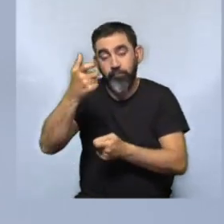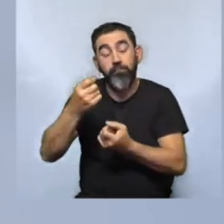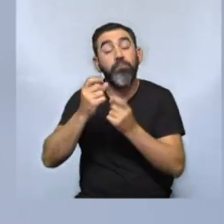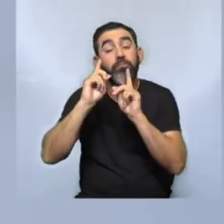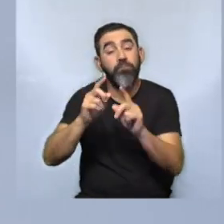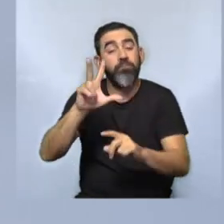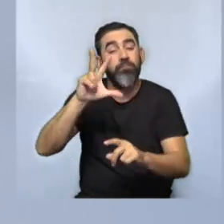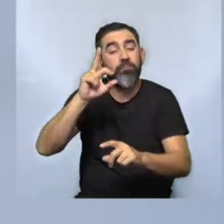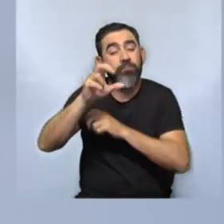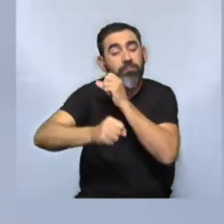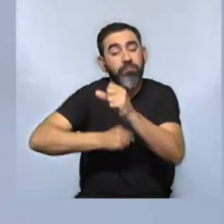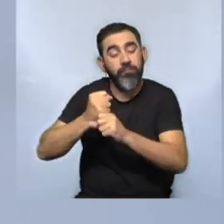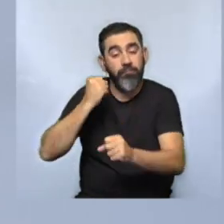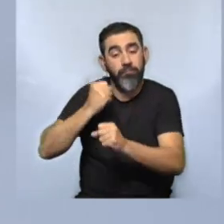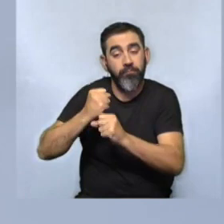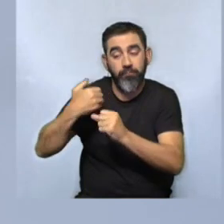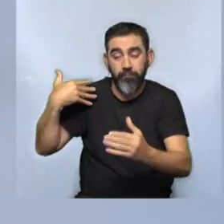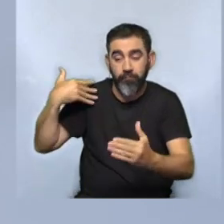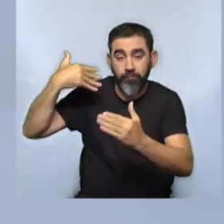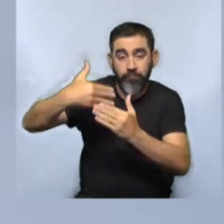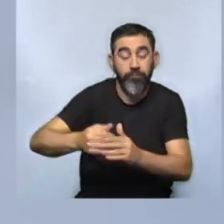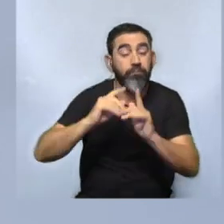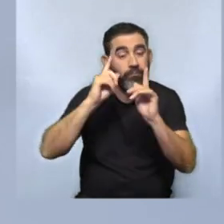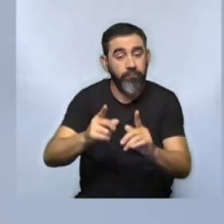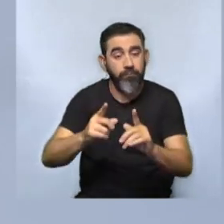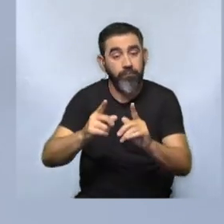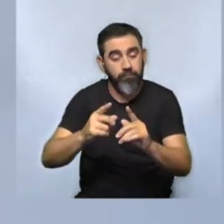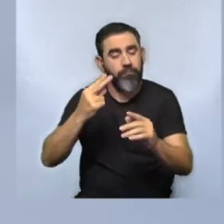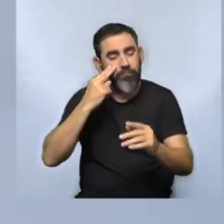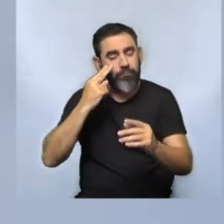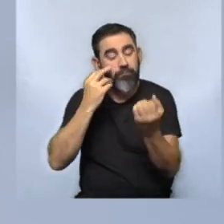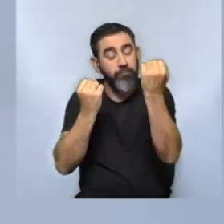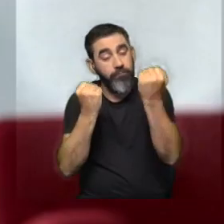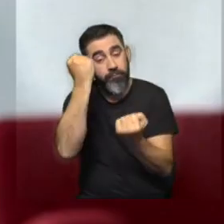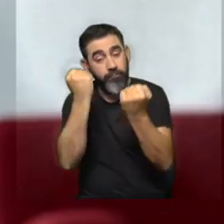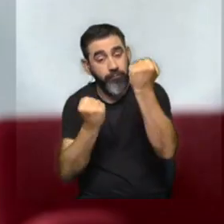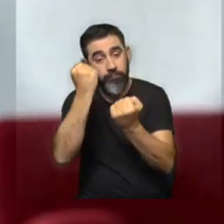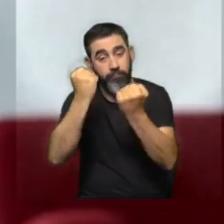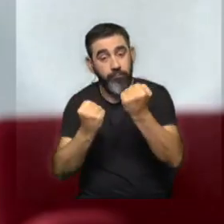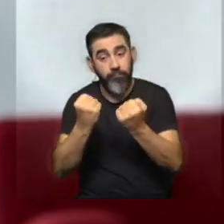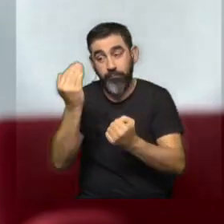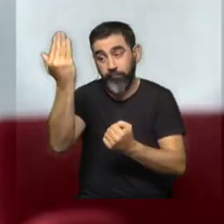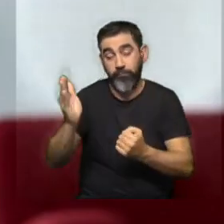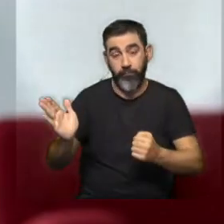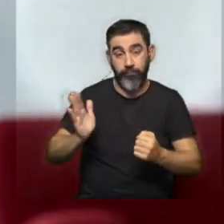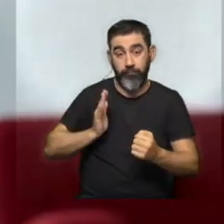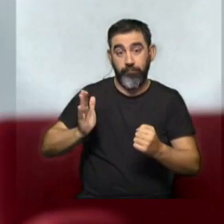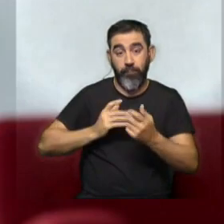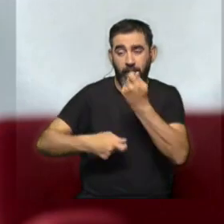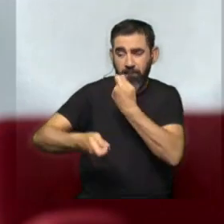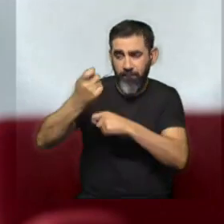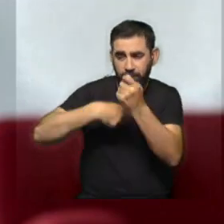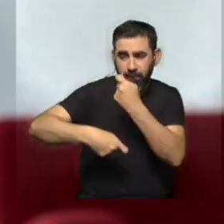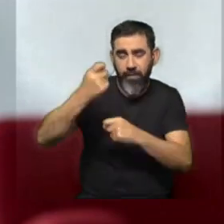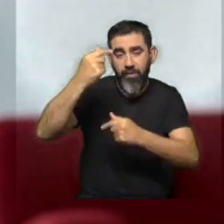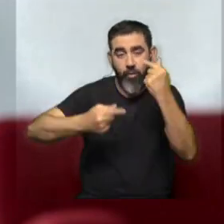de 30 años de trabajo en los que también debieron sortear problemas económicos. Karikó, en particular, vendió todas